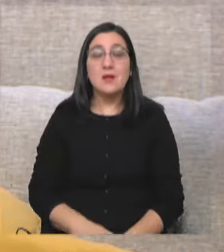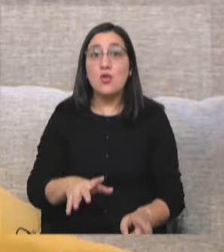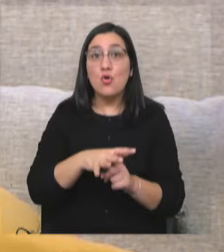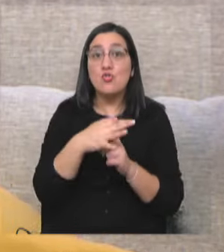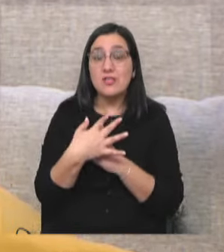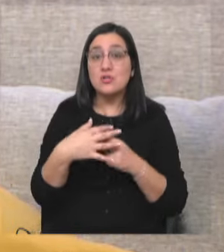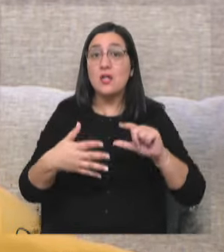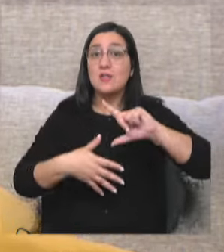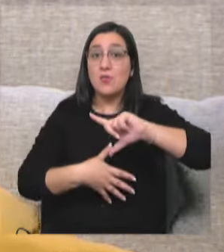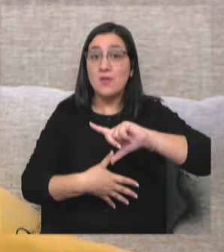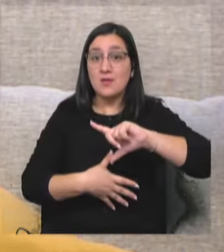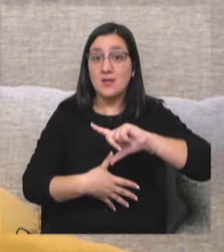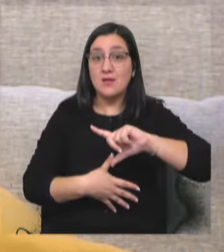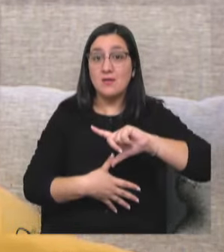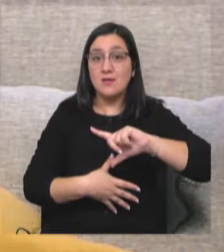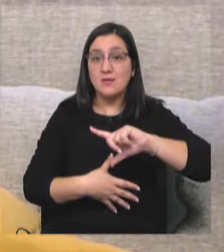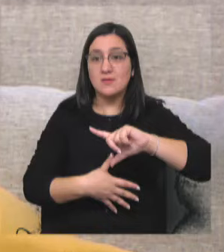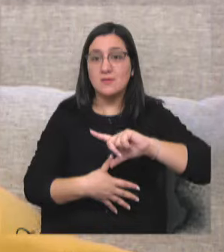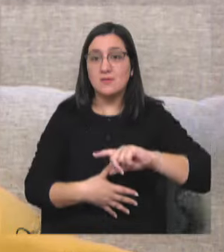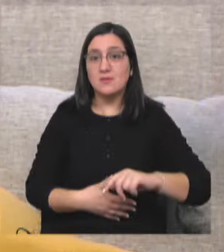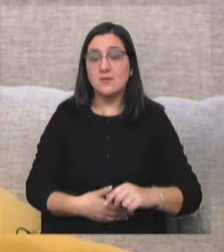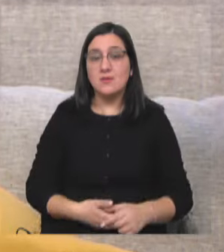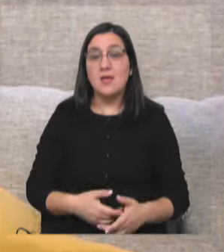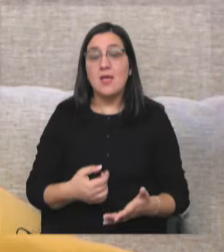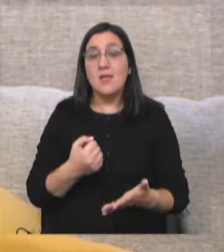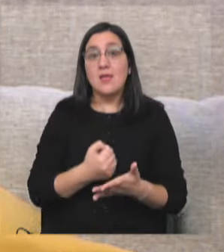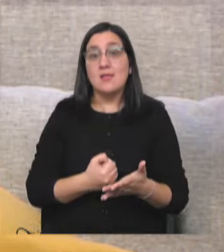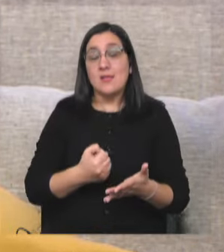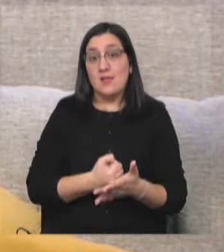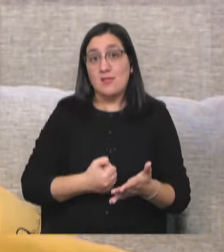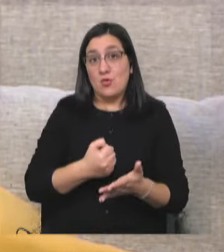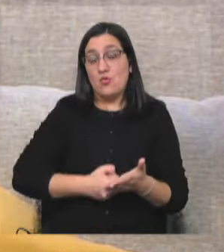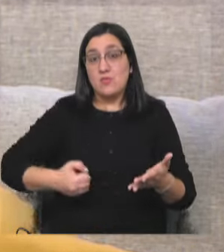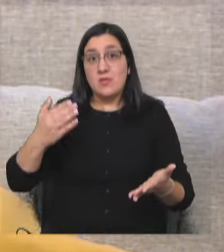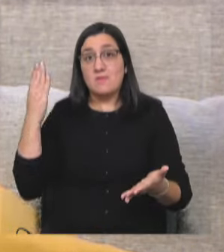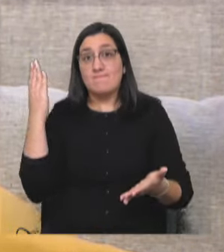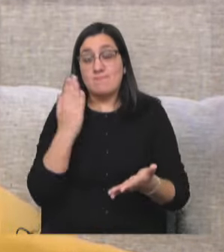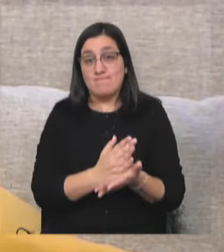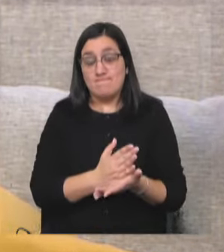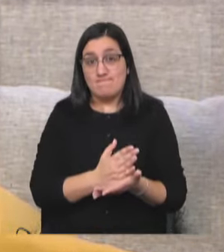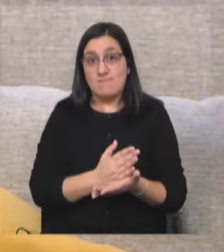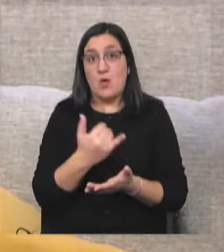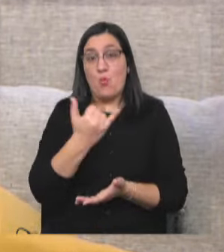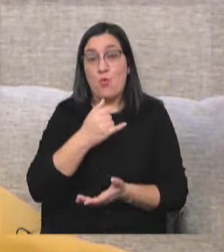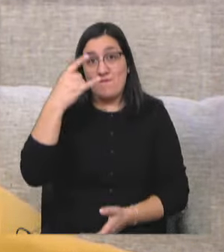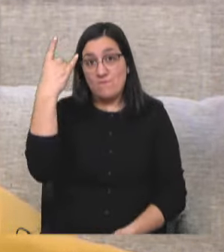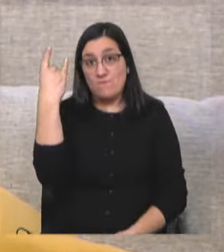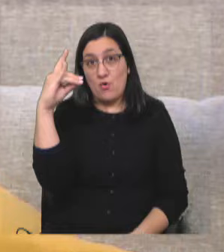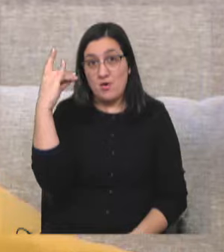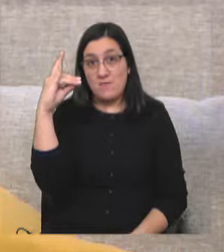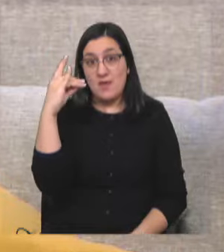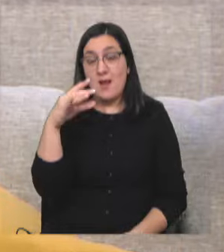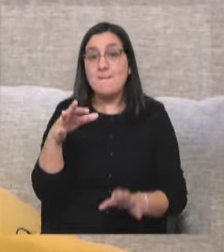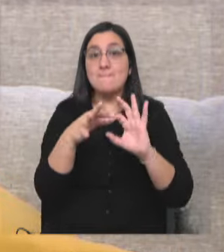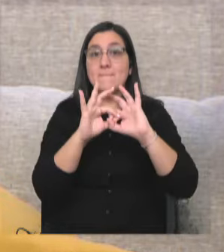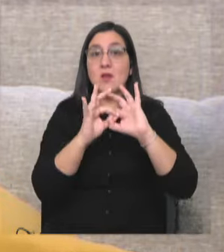en Latinoamérica, en el intento de golpe que hubo en Bolivia el día miércoles en